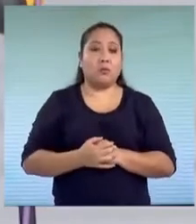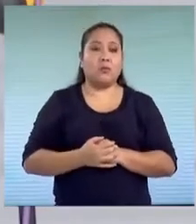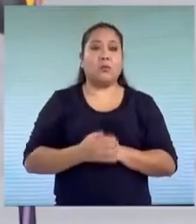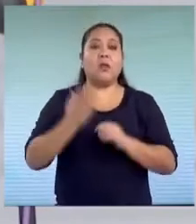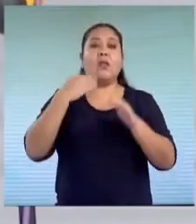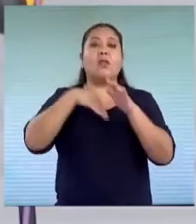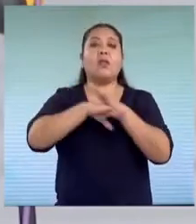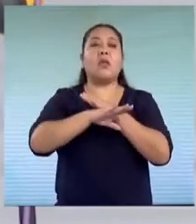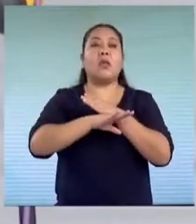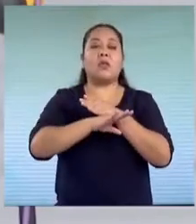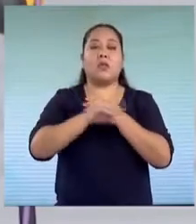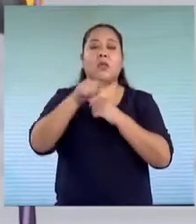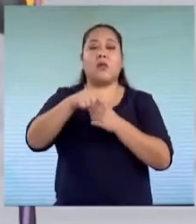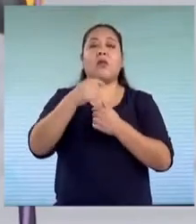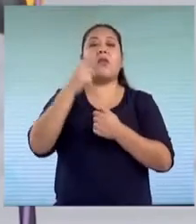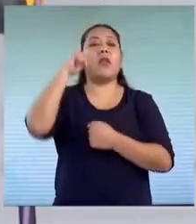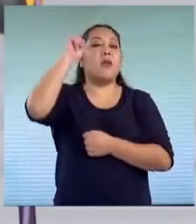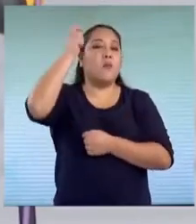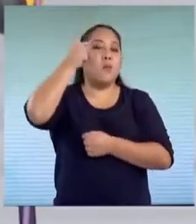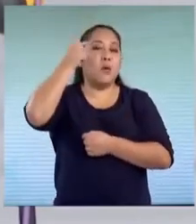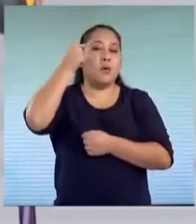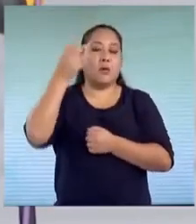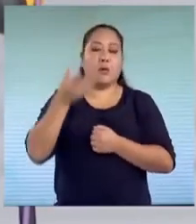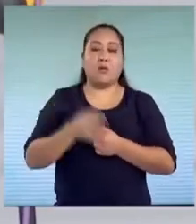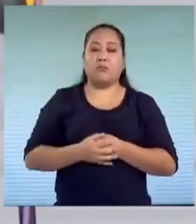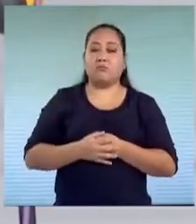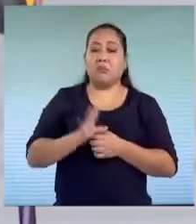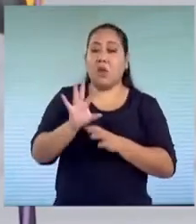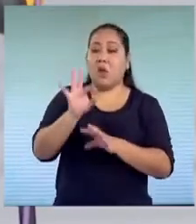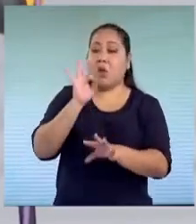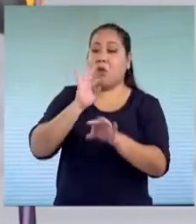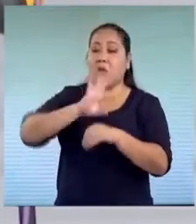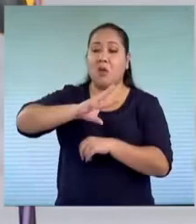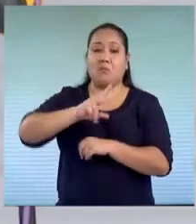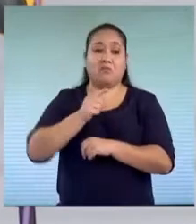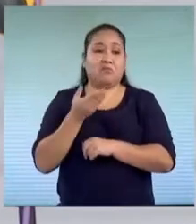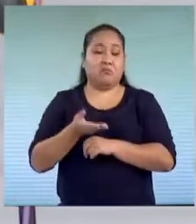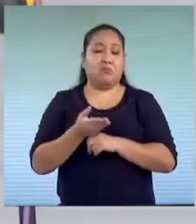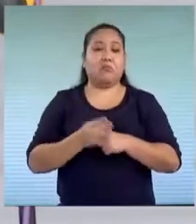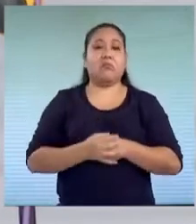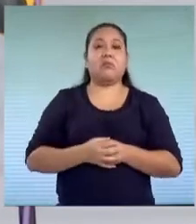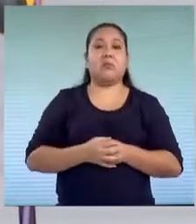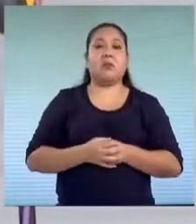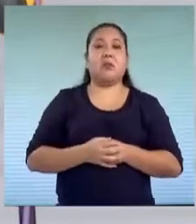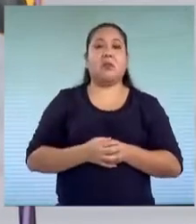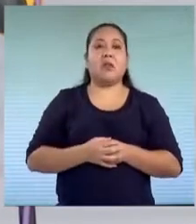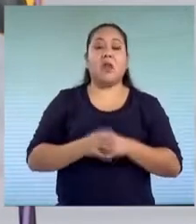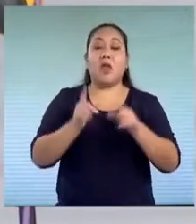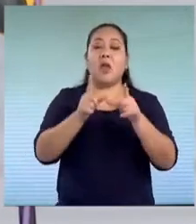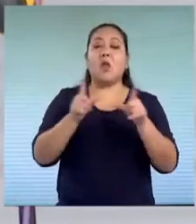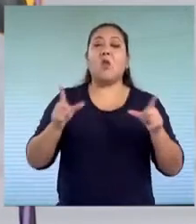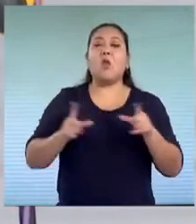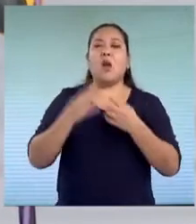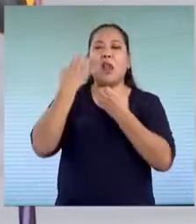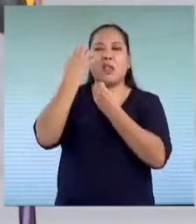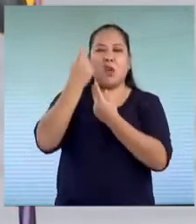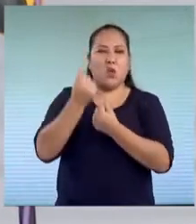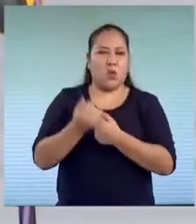en el escenario político. Hemos encontrado delincuentes en el escenario